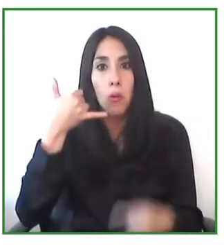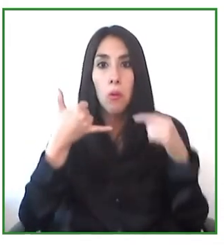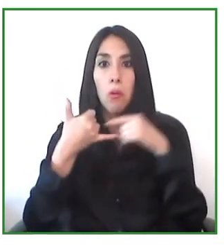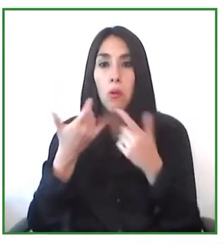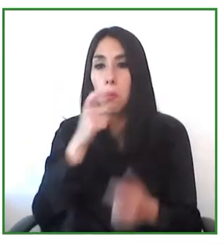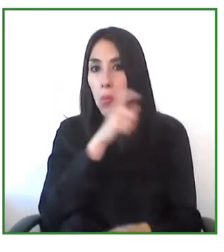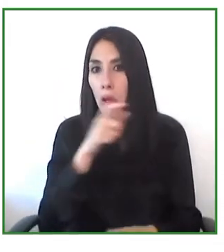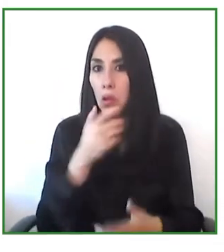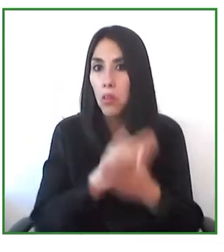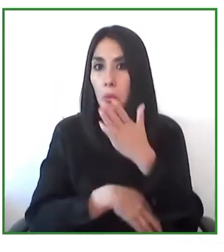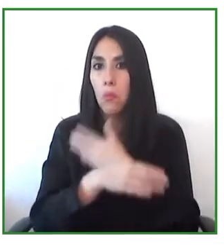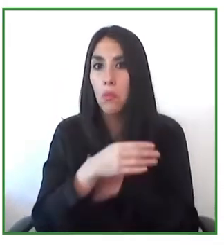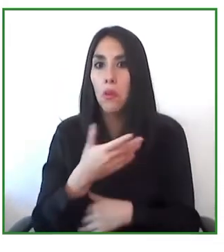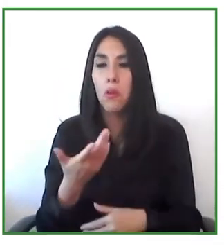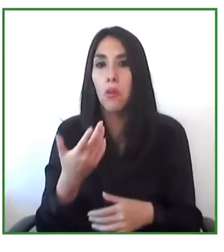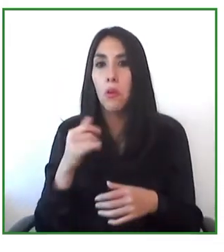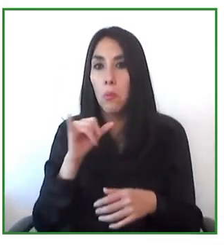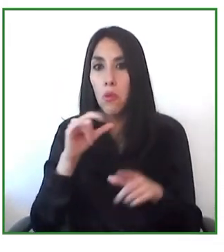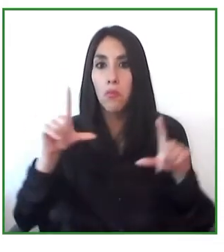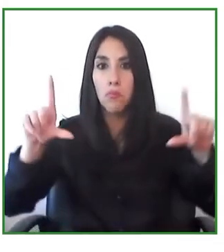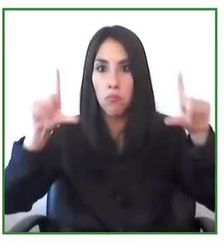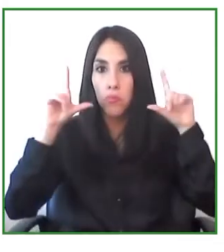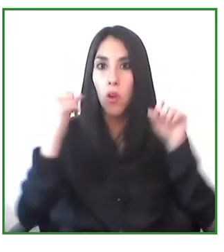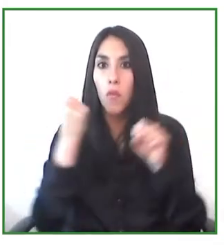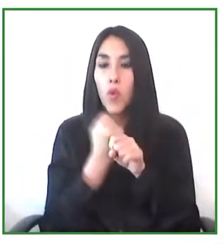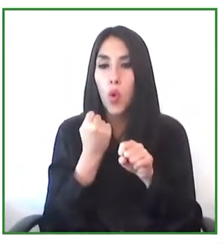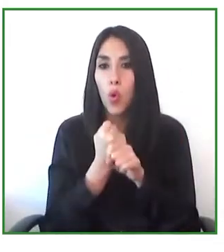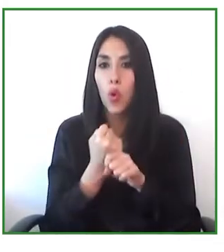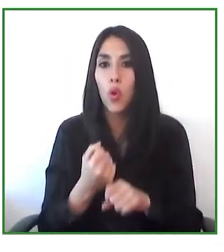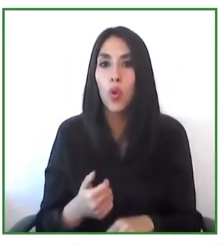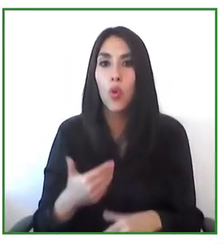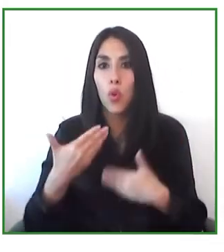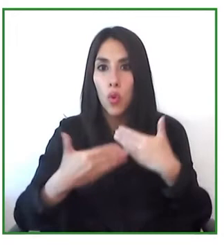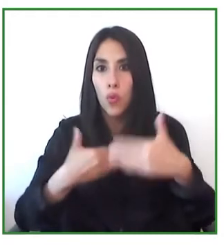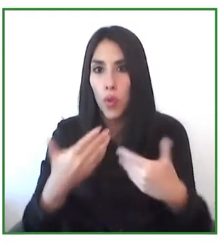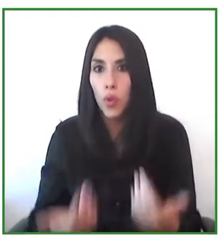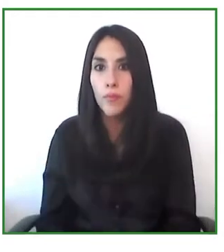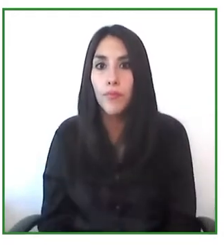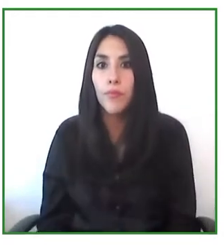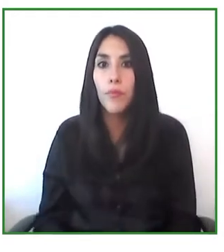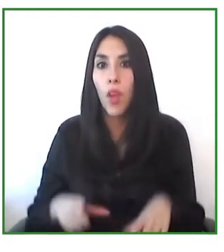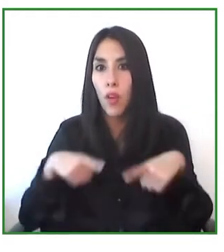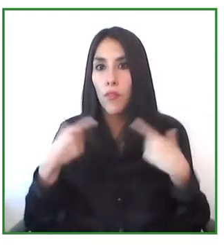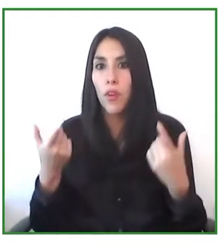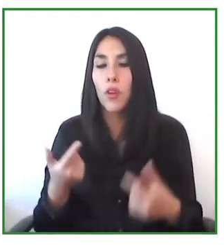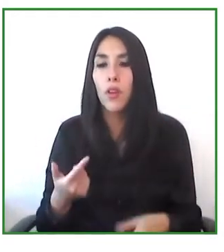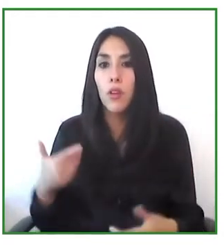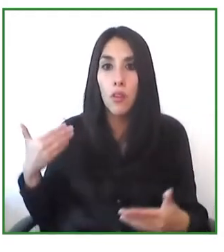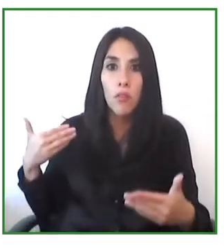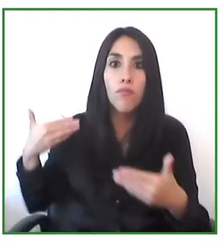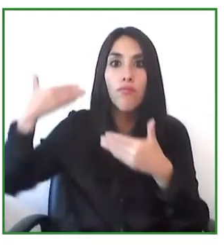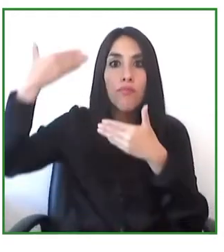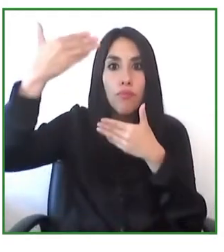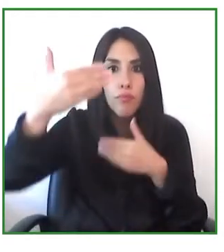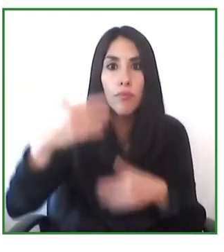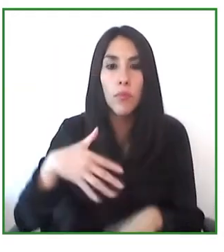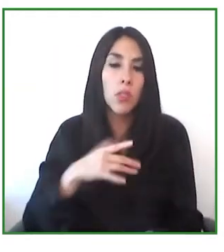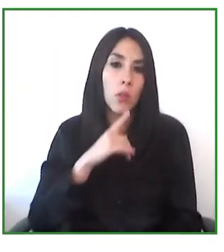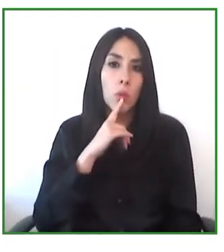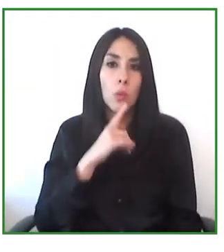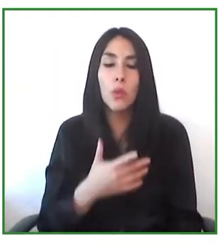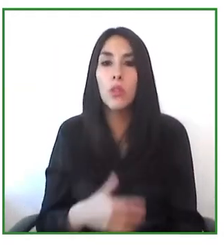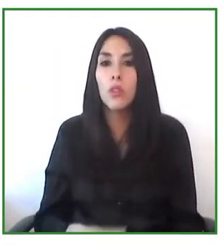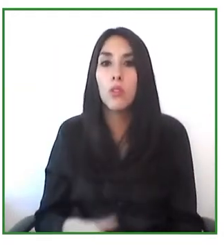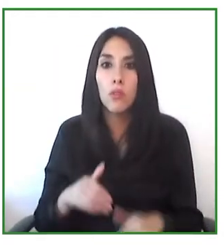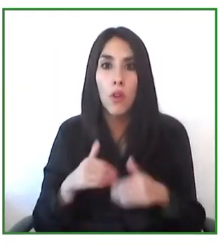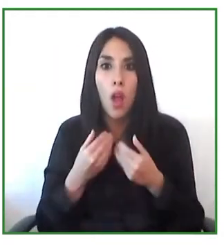vida. Es un impacto que va mucho más allá y que efectivamente vamos a tener que ir evaluando en el corto, mediano y largo